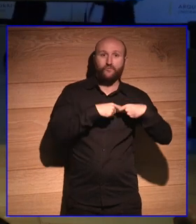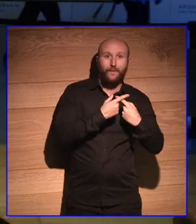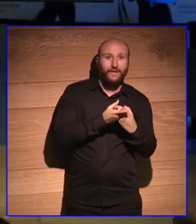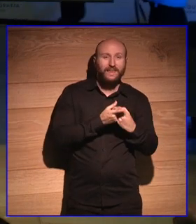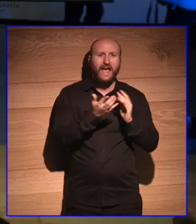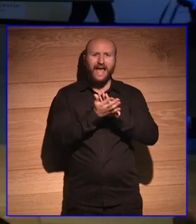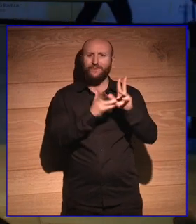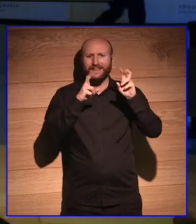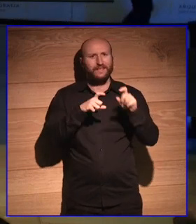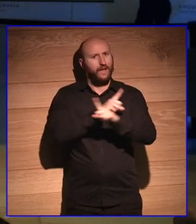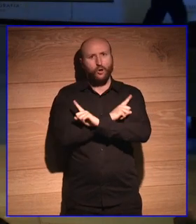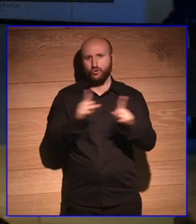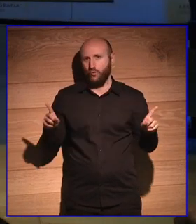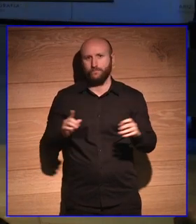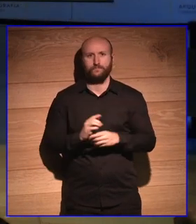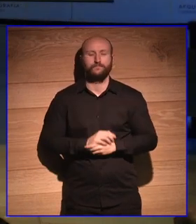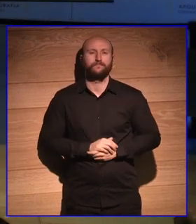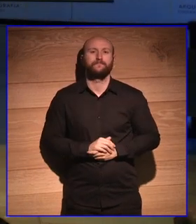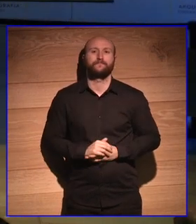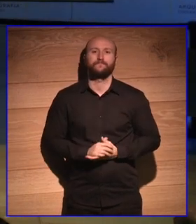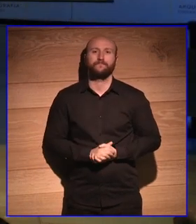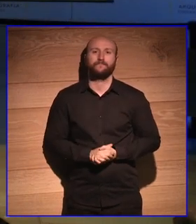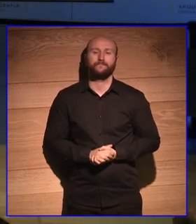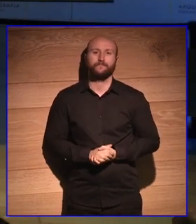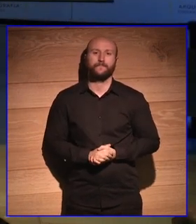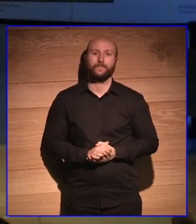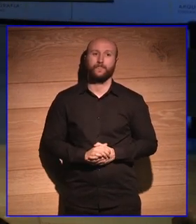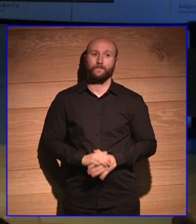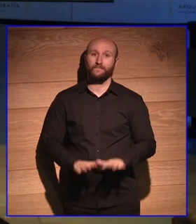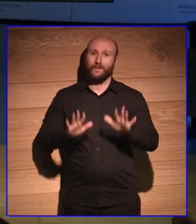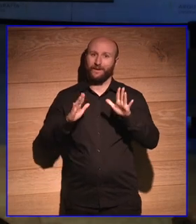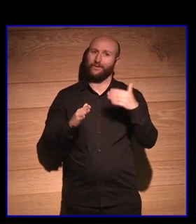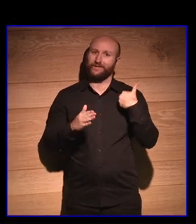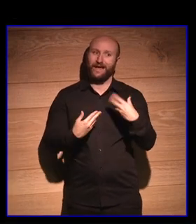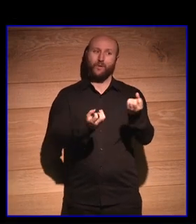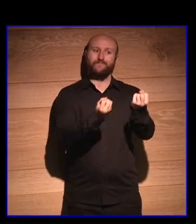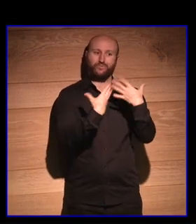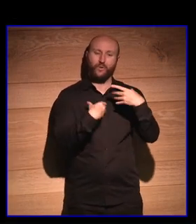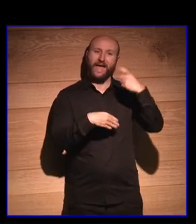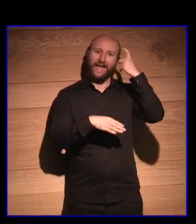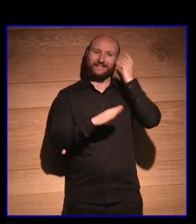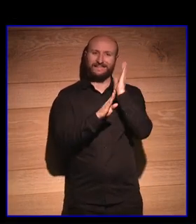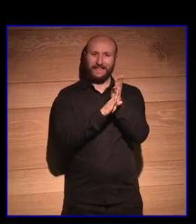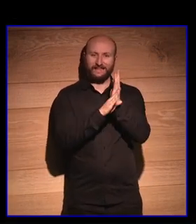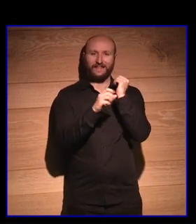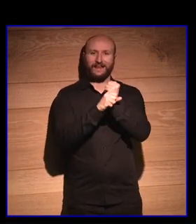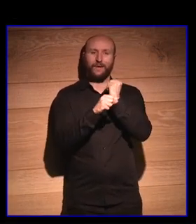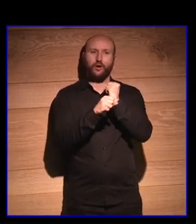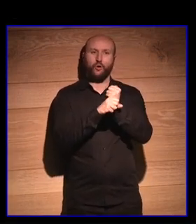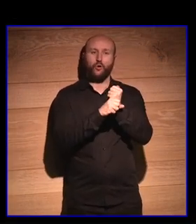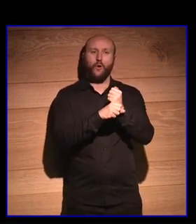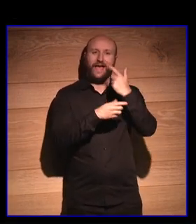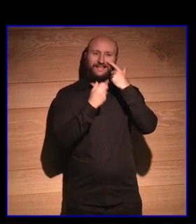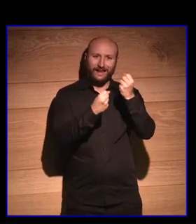se hablara de este asunto sin embargo nos ha quedado el testimonio de un psiquiatra que trabajó en el sanatorio izquierdo